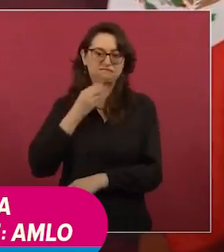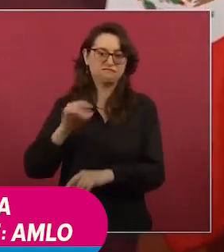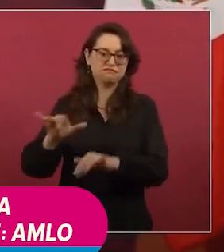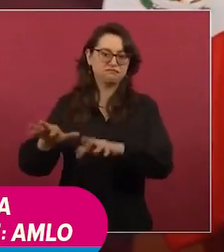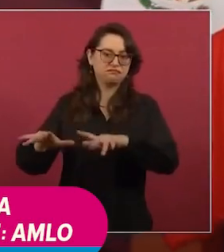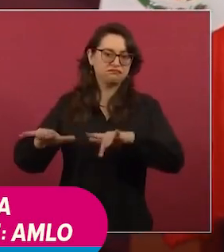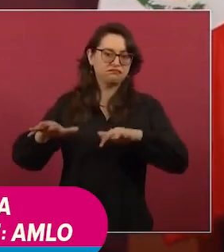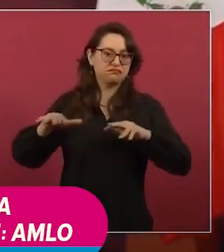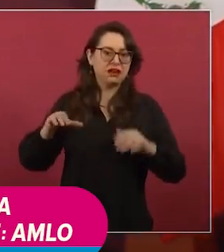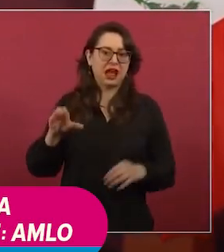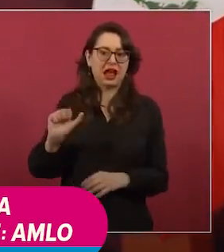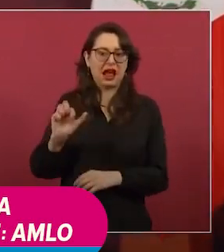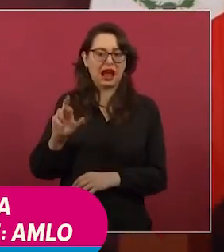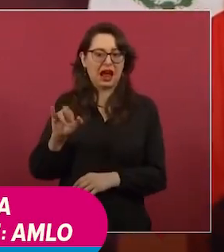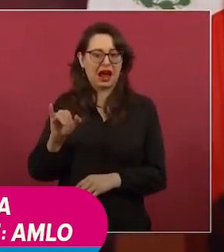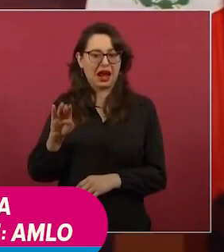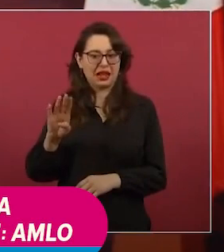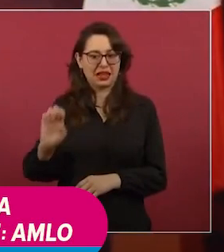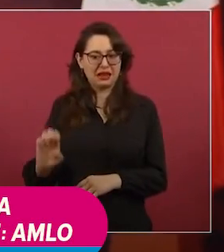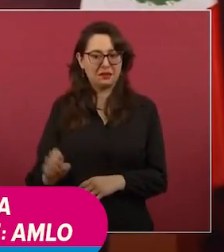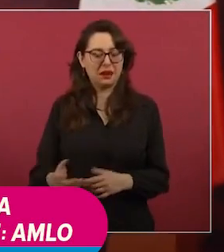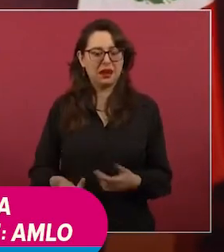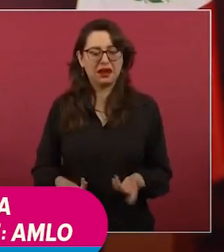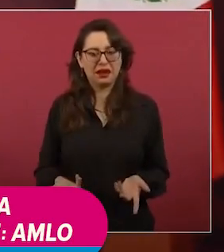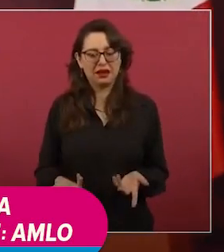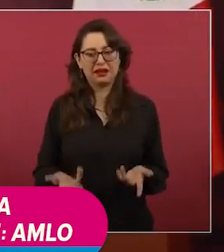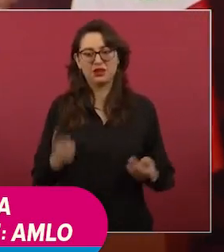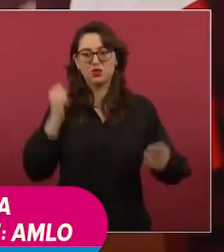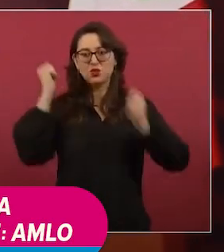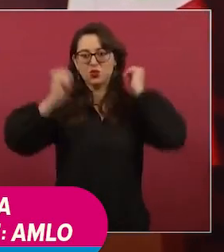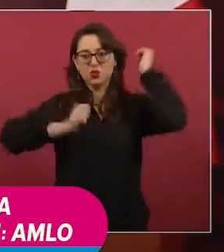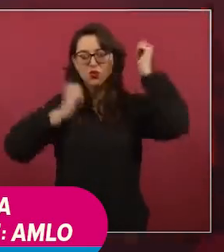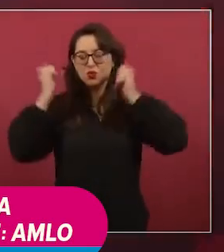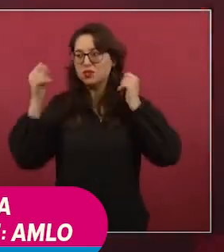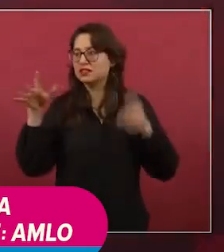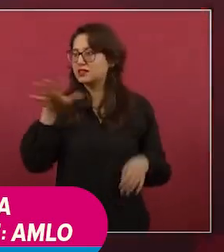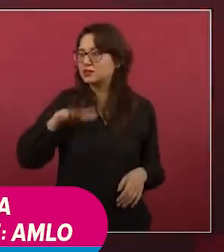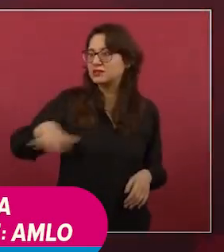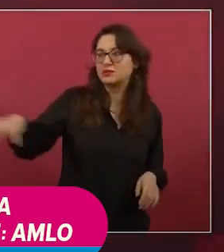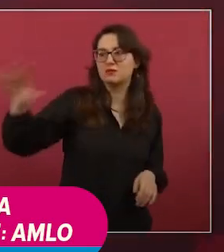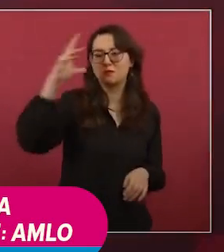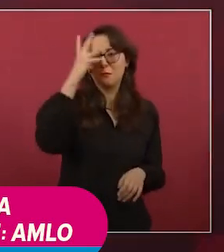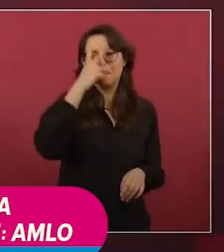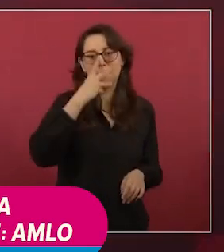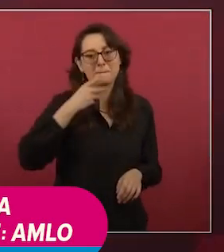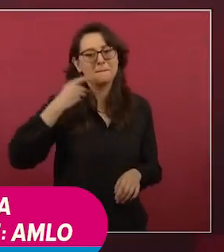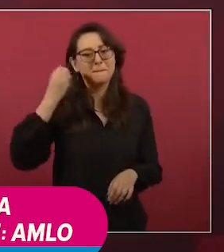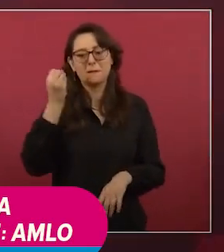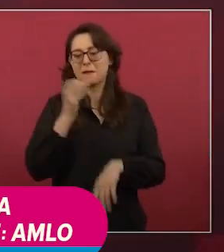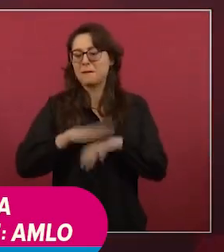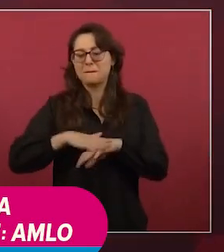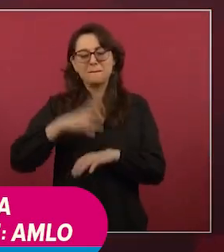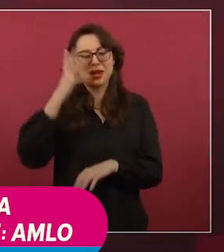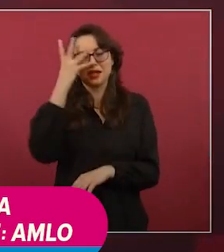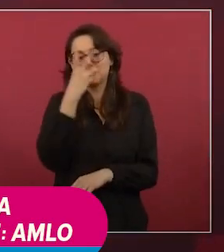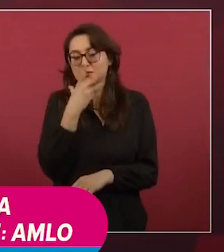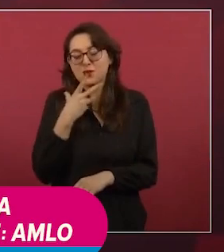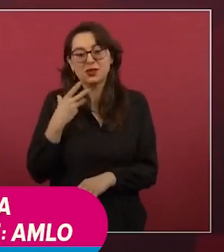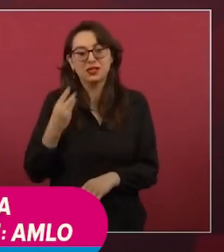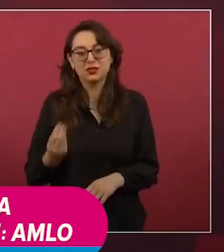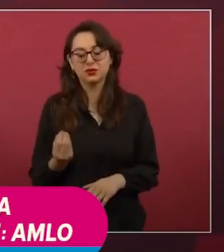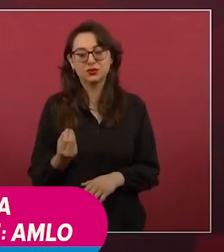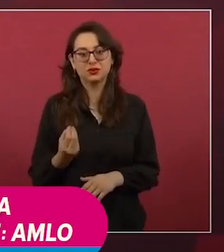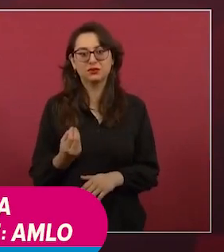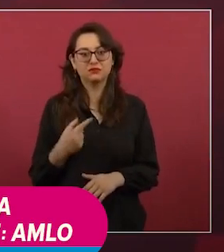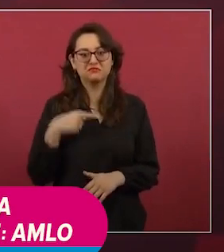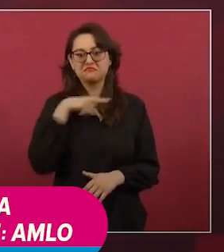de la zona natural y turística más bella de México y de las más bellas del mundo,